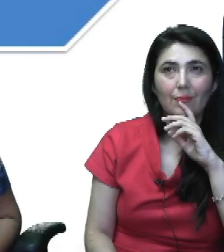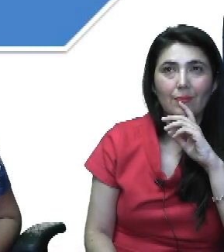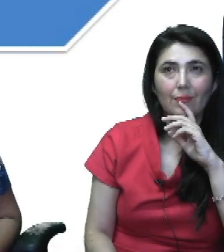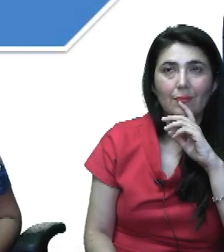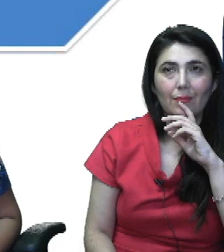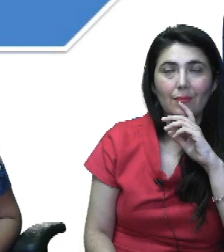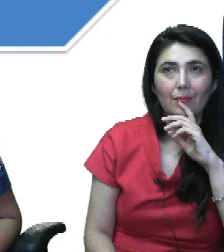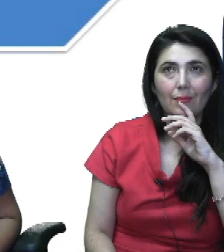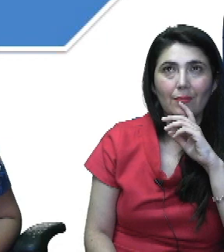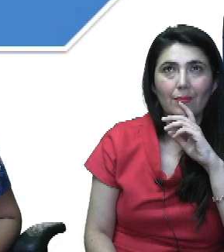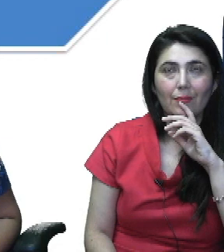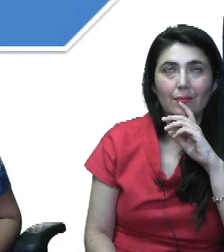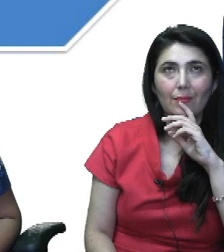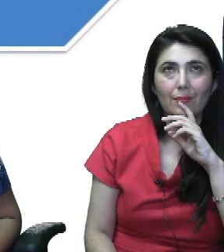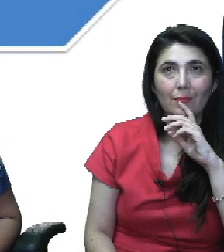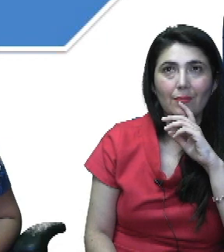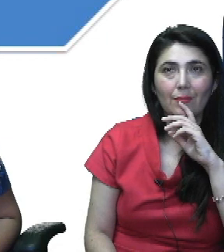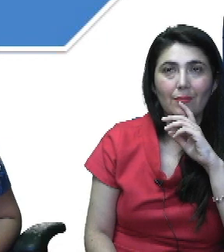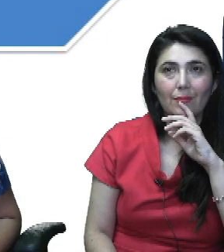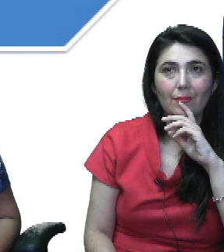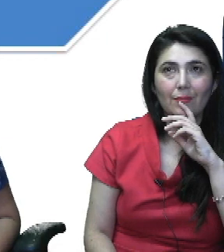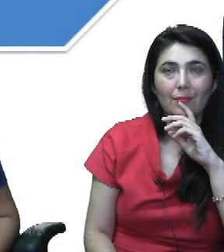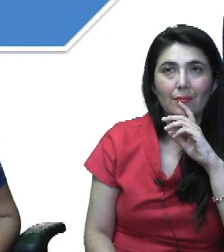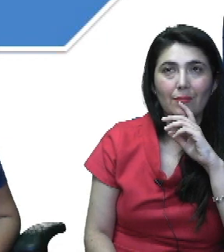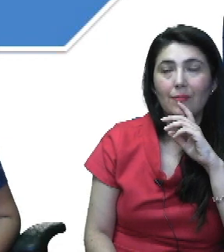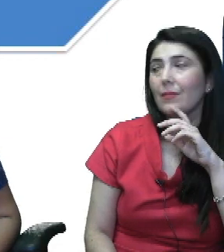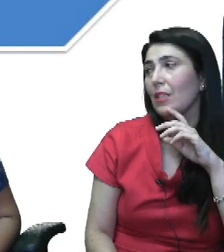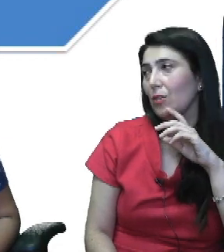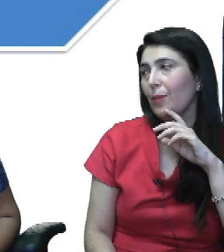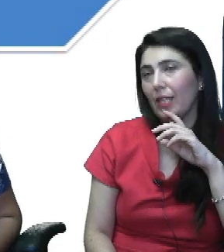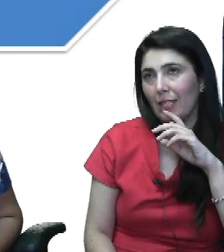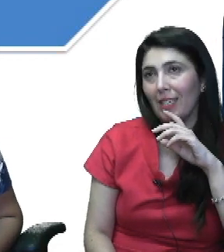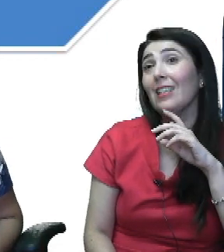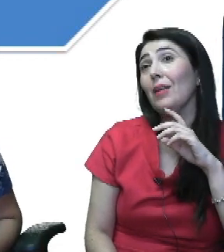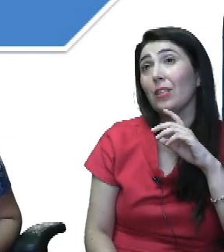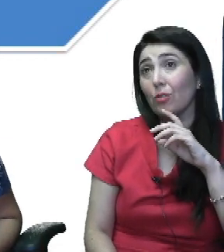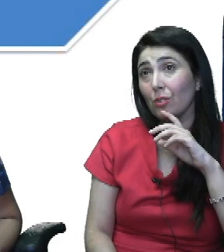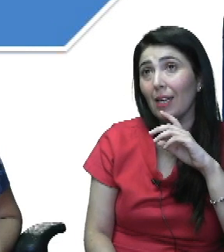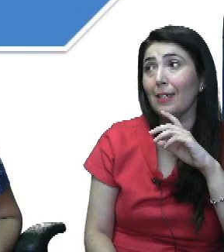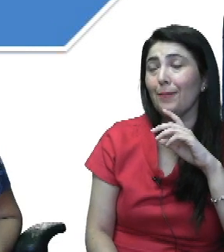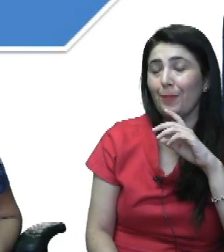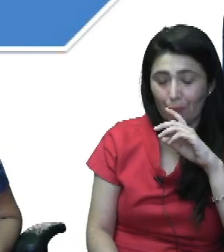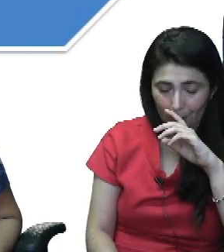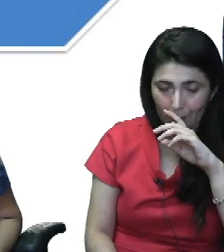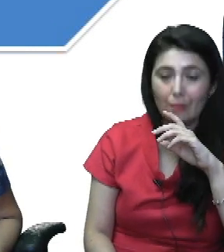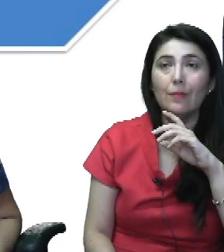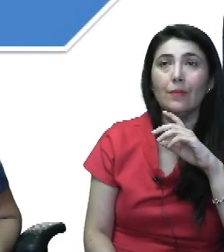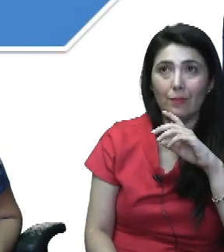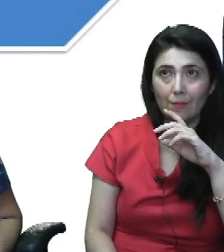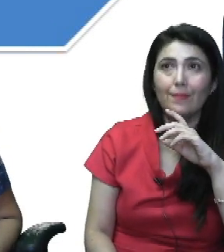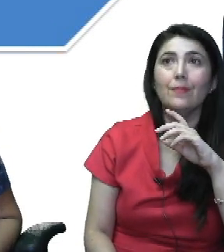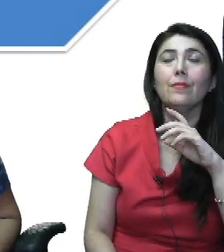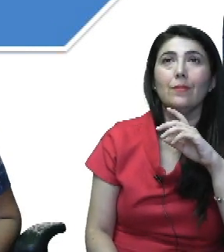esto también va de la mano de salud mental también en todas las políticas, en todas las estrategias, ¿cierto? Los